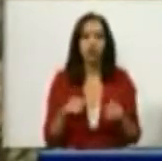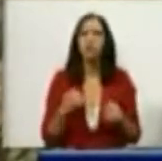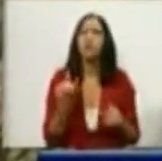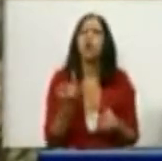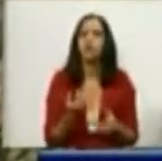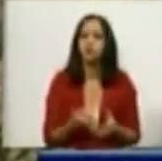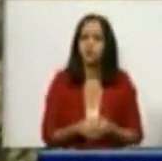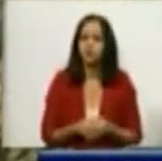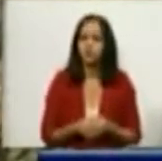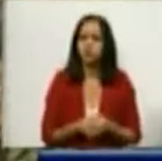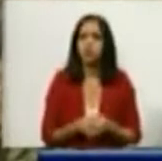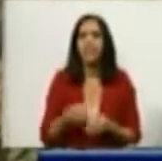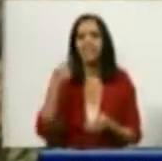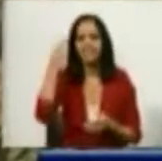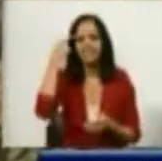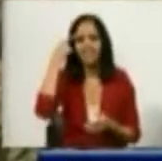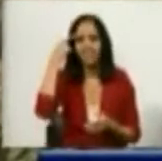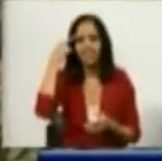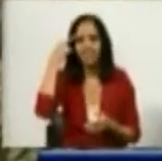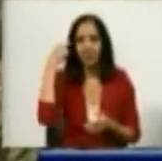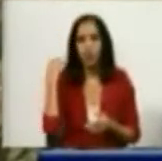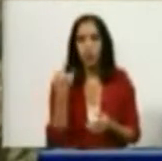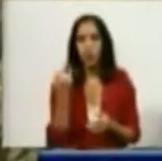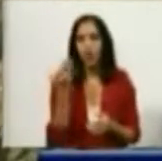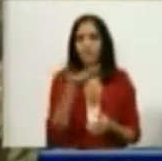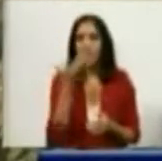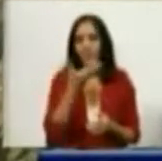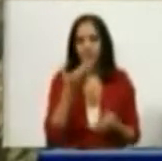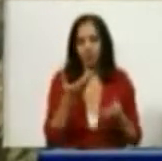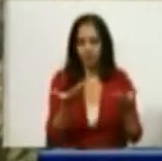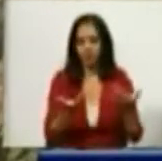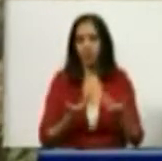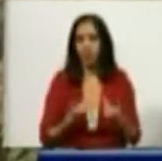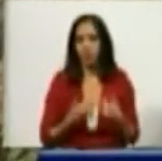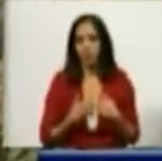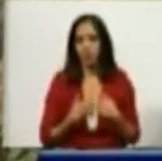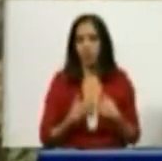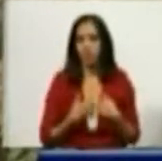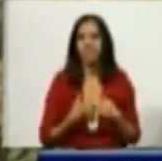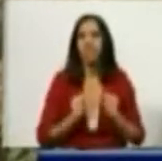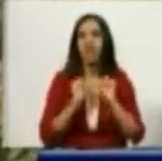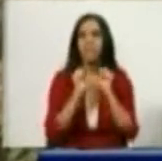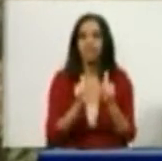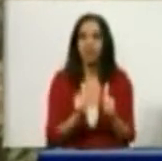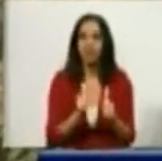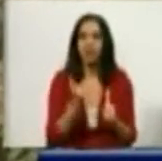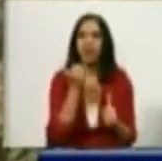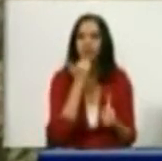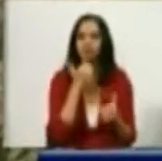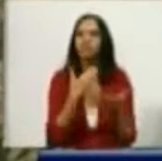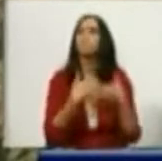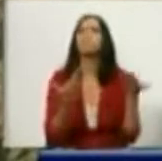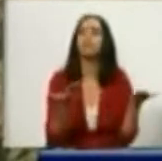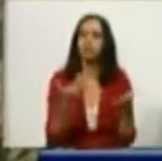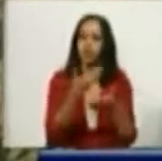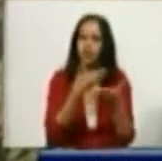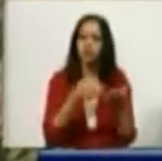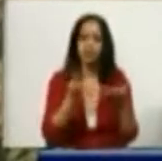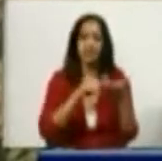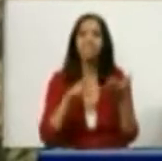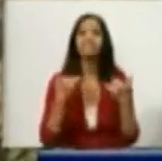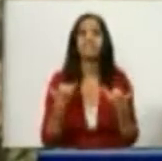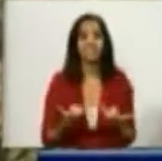eran él sabía Cuántas cartas le entregaba a uno y comenzaba a reclamar por las cartas y la había leído ya